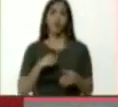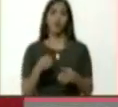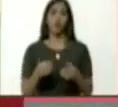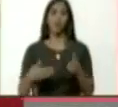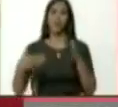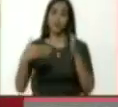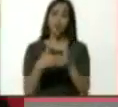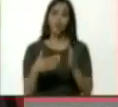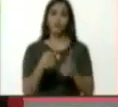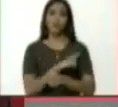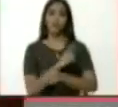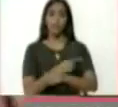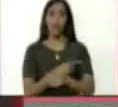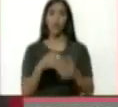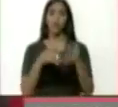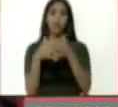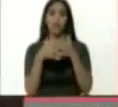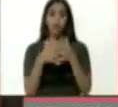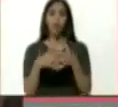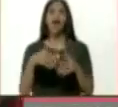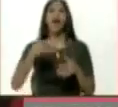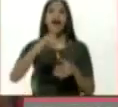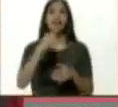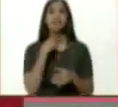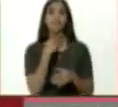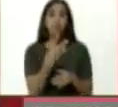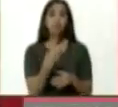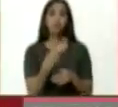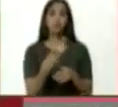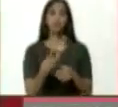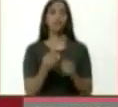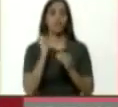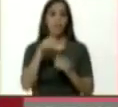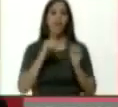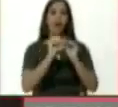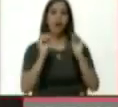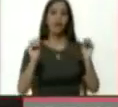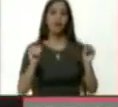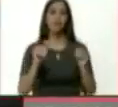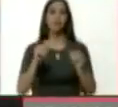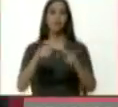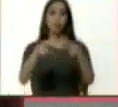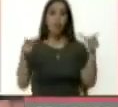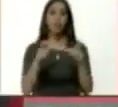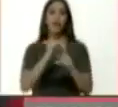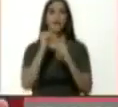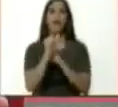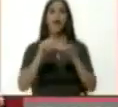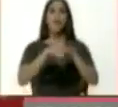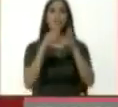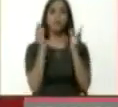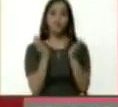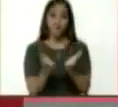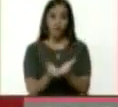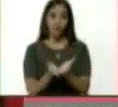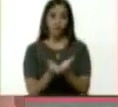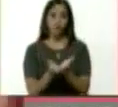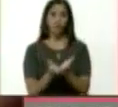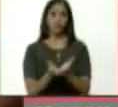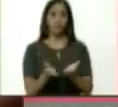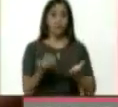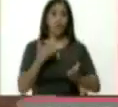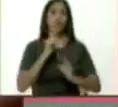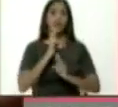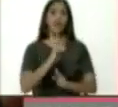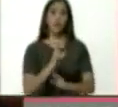Unidos, porque hay voces dentro de los Estados Unidos que también vienen denunciando la situación ambiental a nivel mundial, y hay una respuesta.